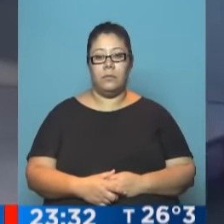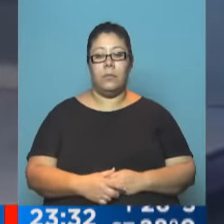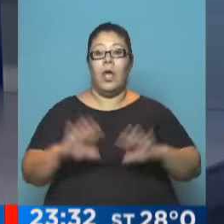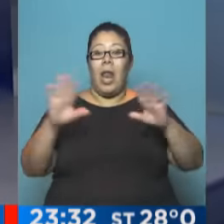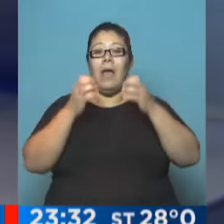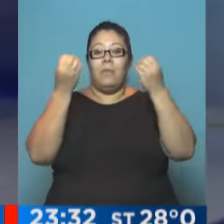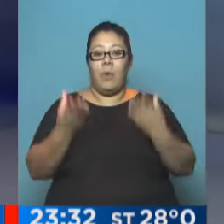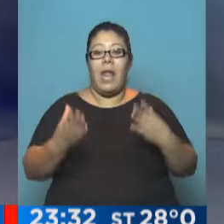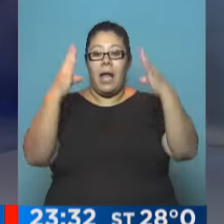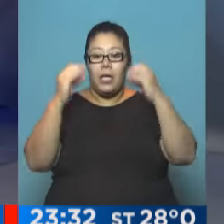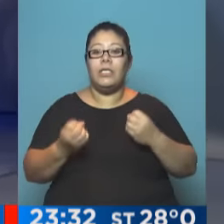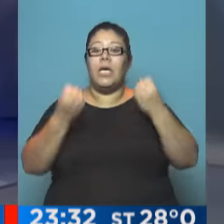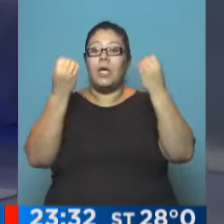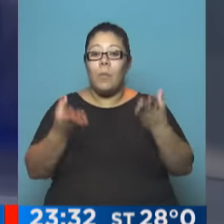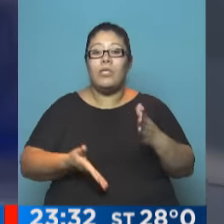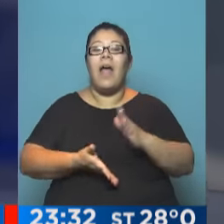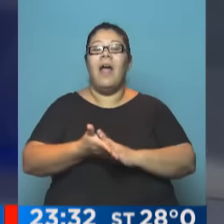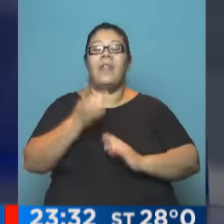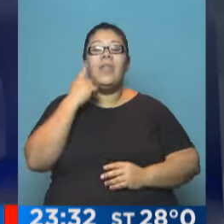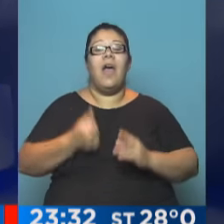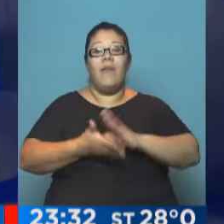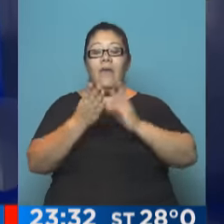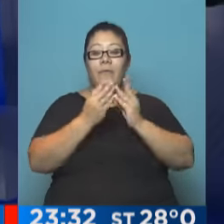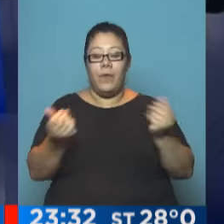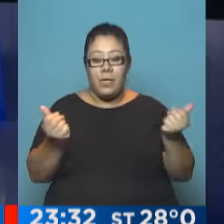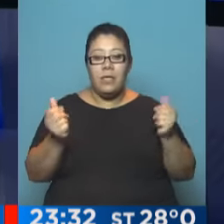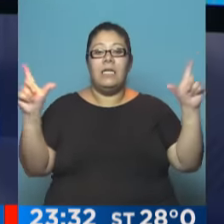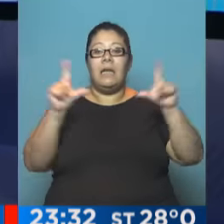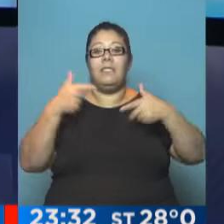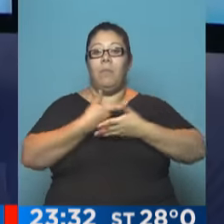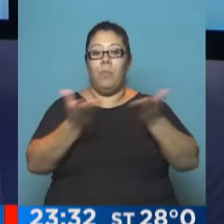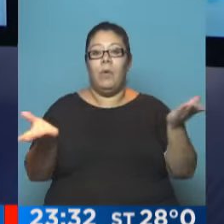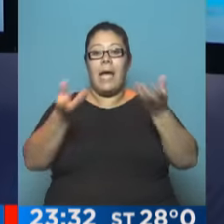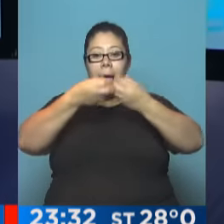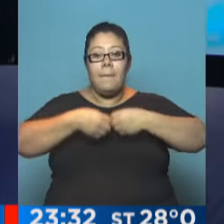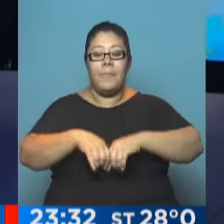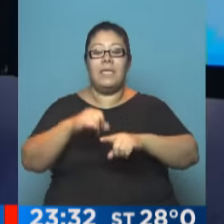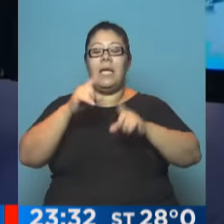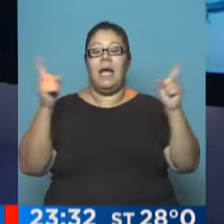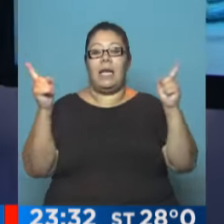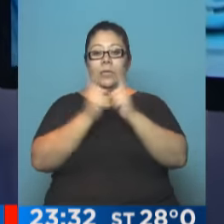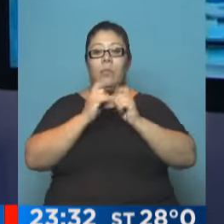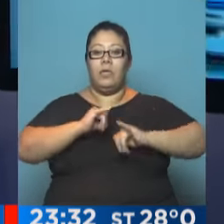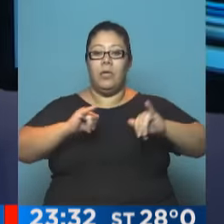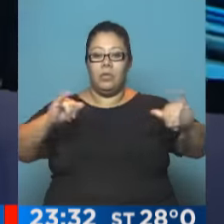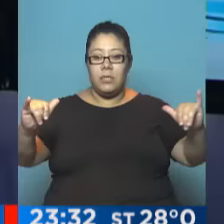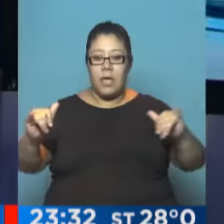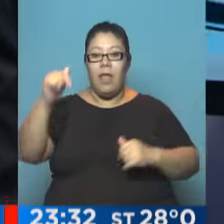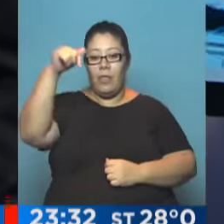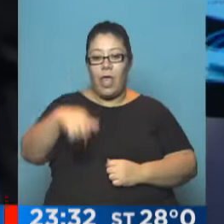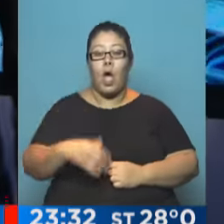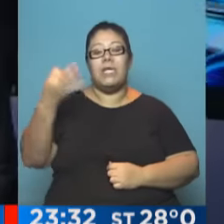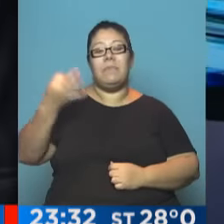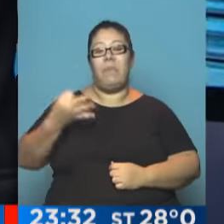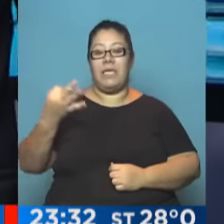Hola, buenas noches. ¿Cómo le va? Termina el día y por la pantalla de la TV Pública comenzamos nuestro resumen de noticias en esta jornada tan